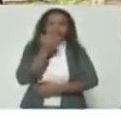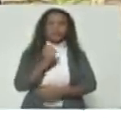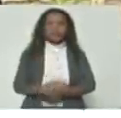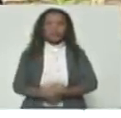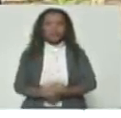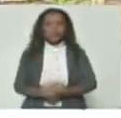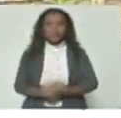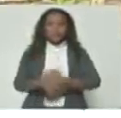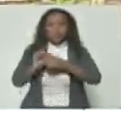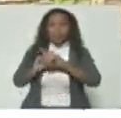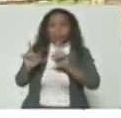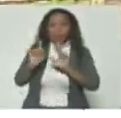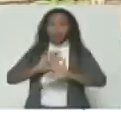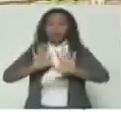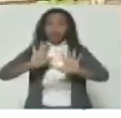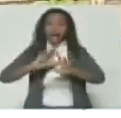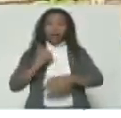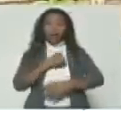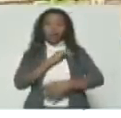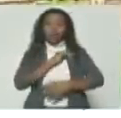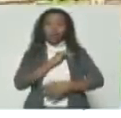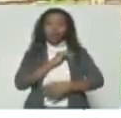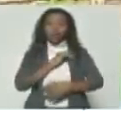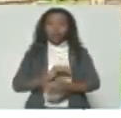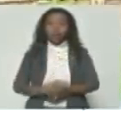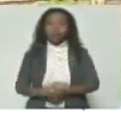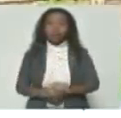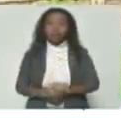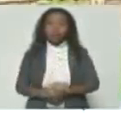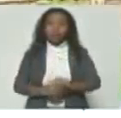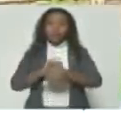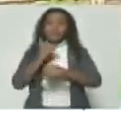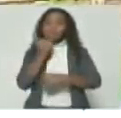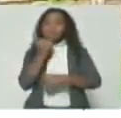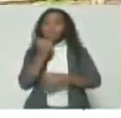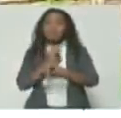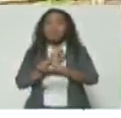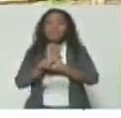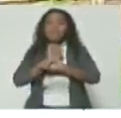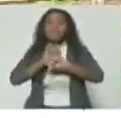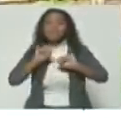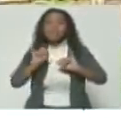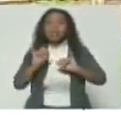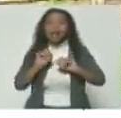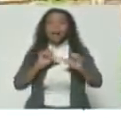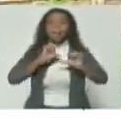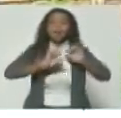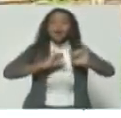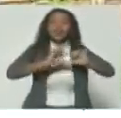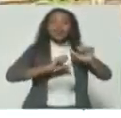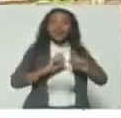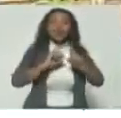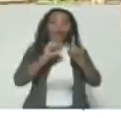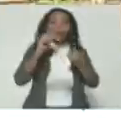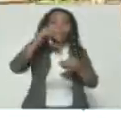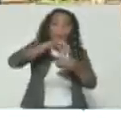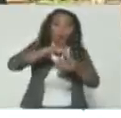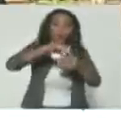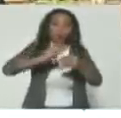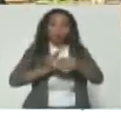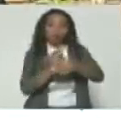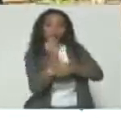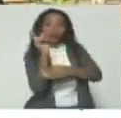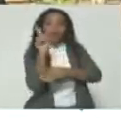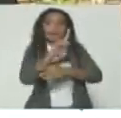Pero ya estamos prácticamente culminando el proceso de siembra del ciclo lluvioso de